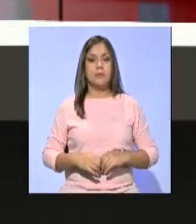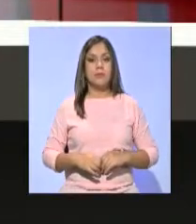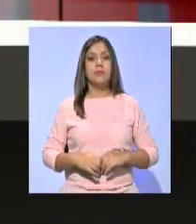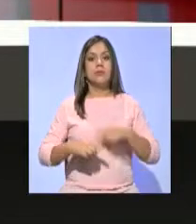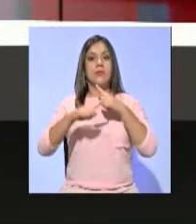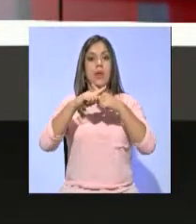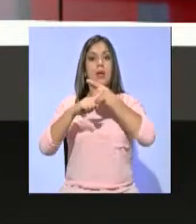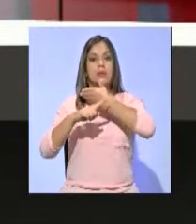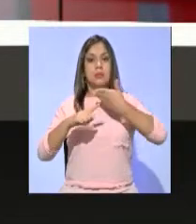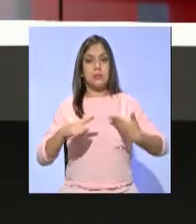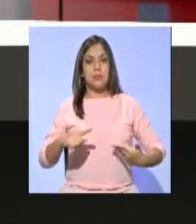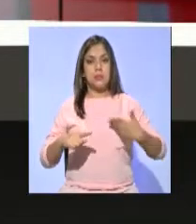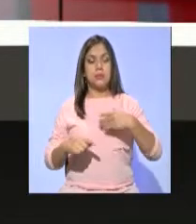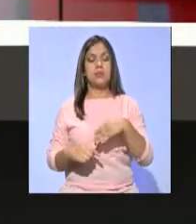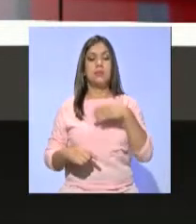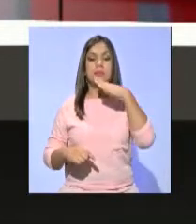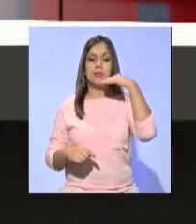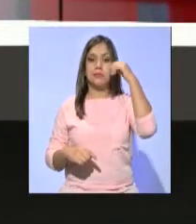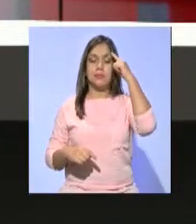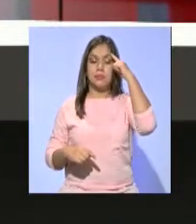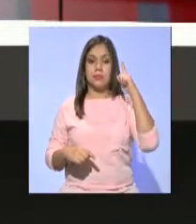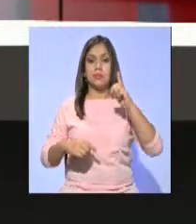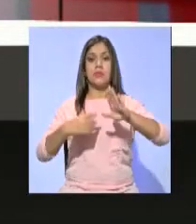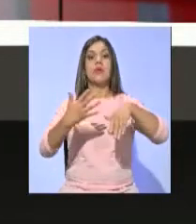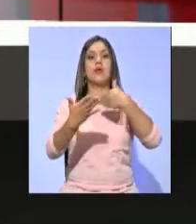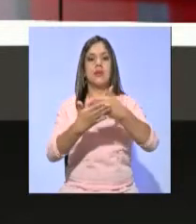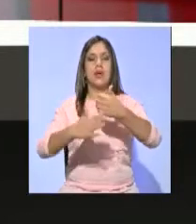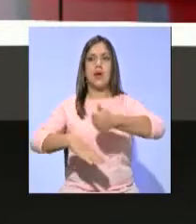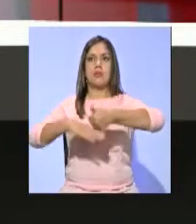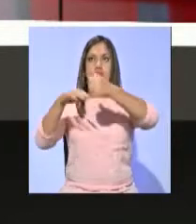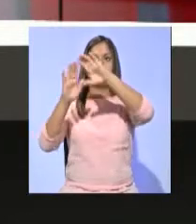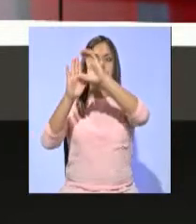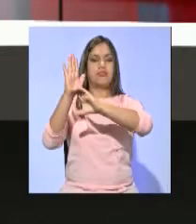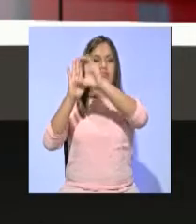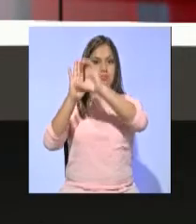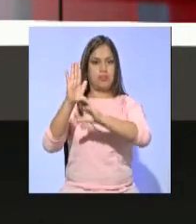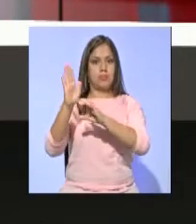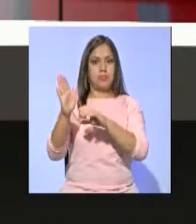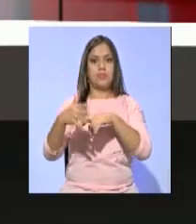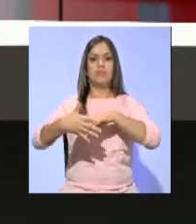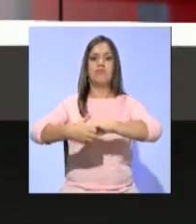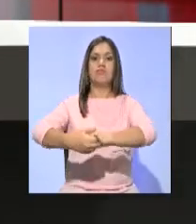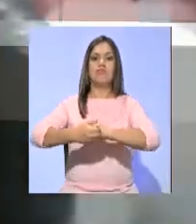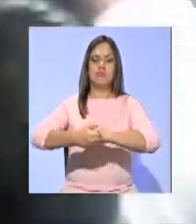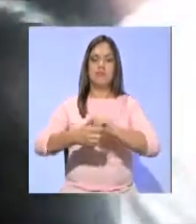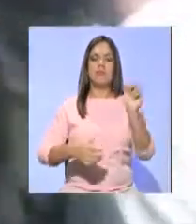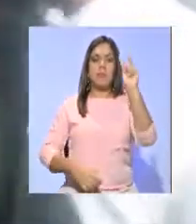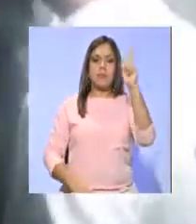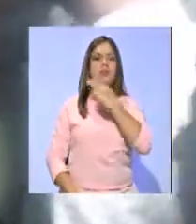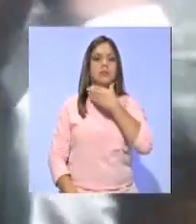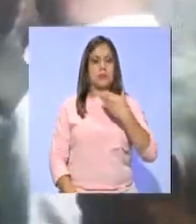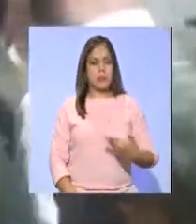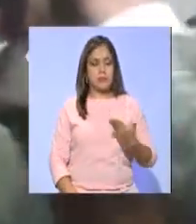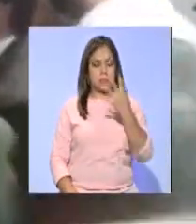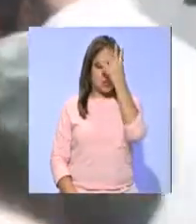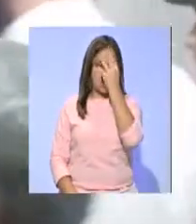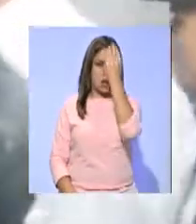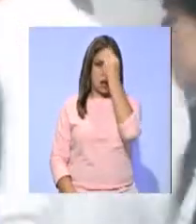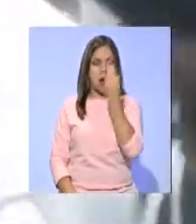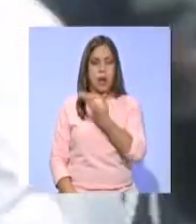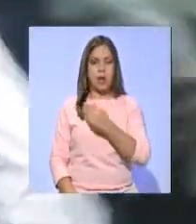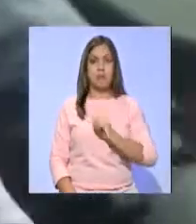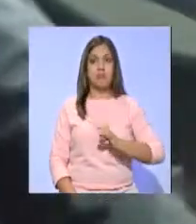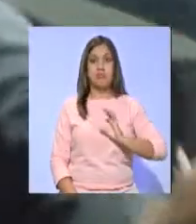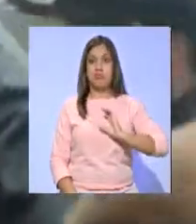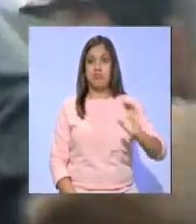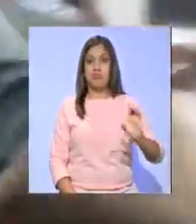el expresidente de la República, Rafael Correa, llegó a la Corte Nacional de Justicia para saludar al vicepresidente Jorge Glass, quien es